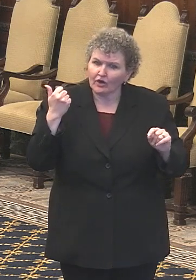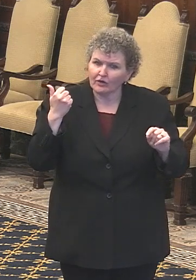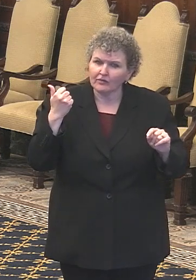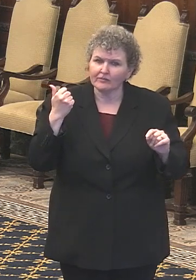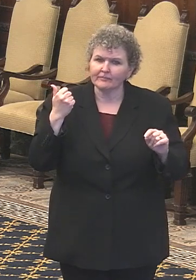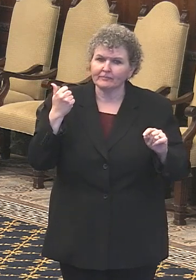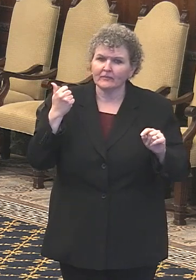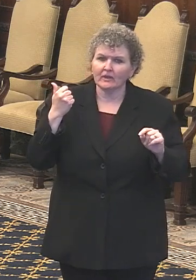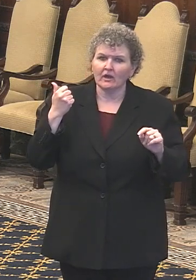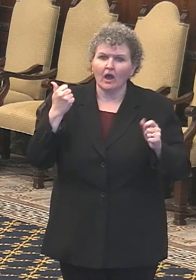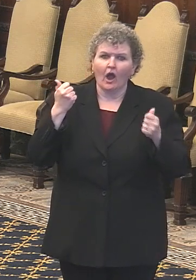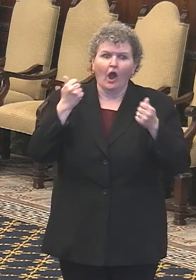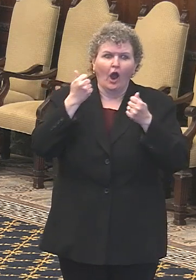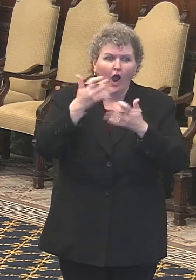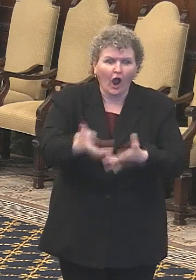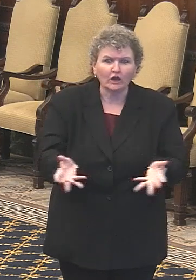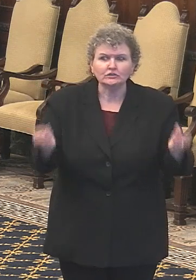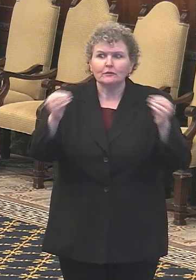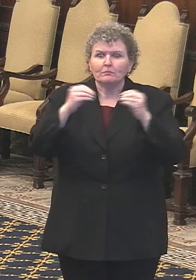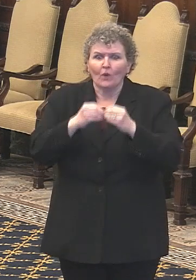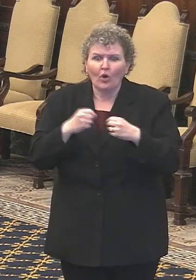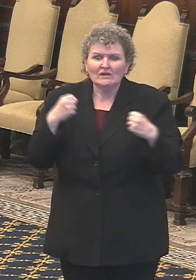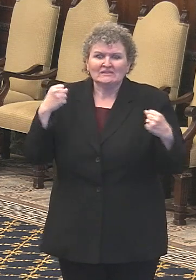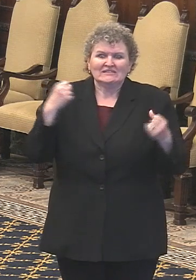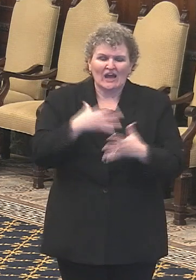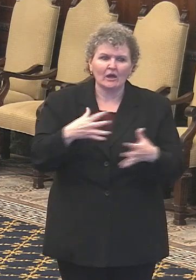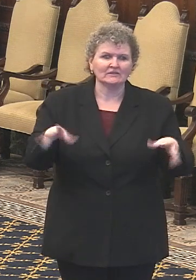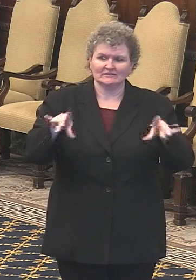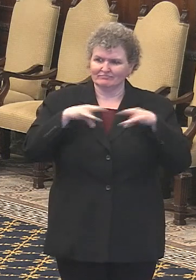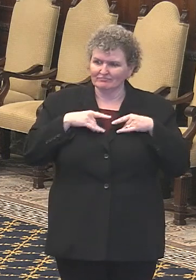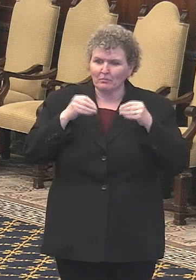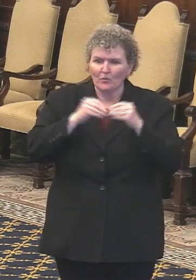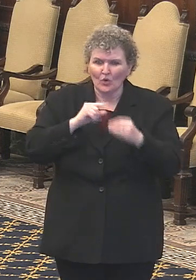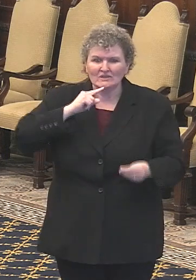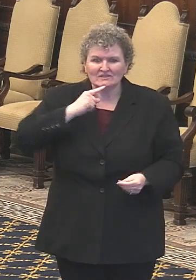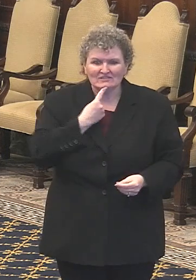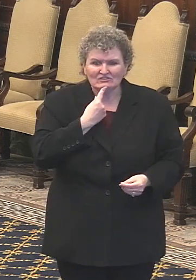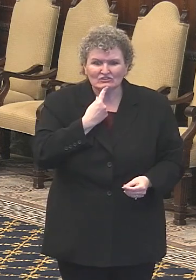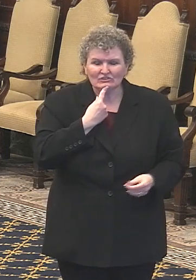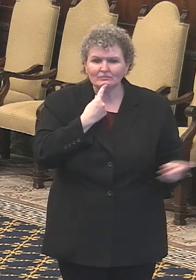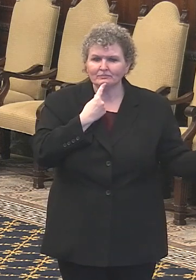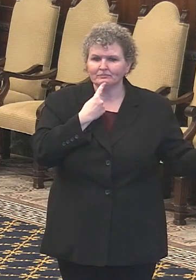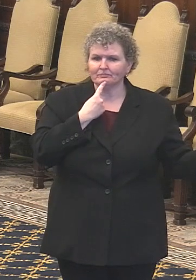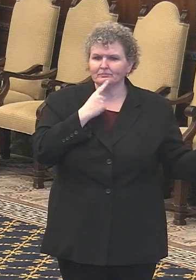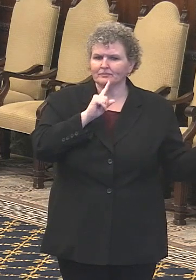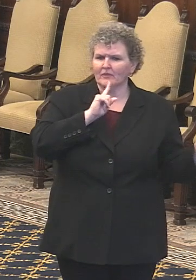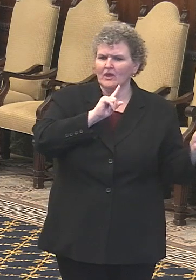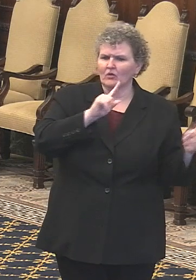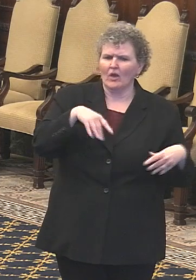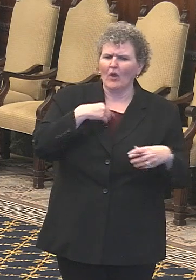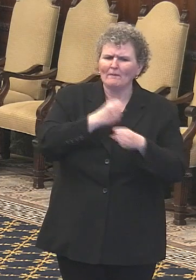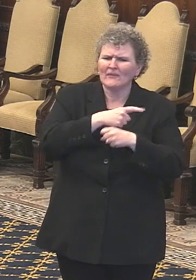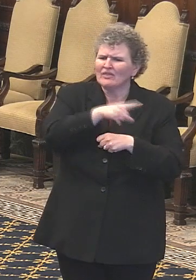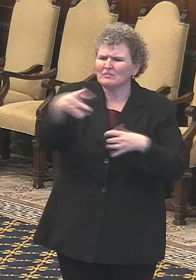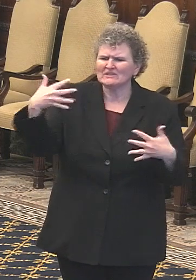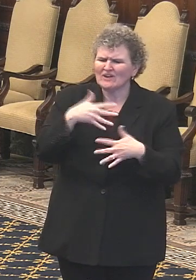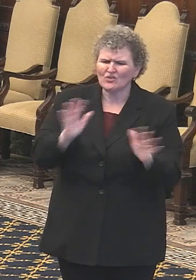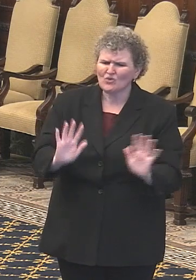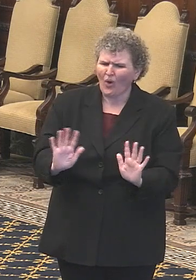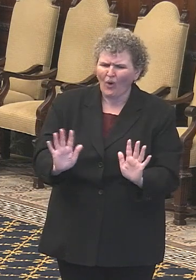la gente permanezca en casa realmente? Lo que dices, Perla, de alguna manera es que si se tendría que cambiar el mensaje para hacerlo